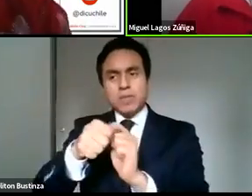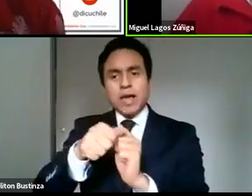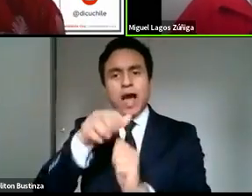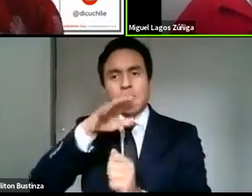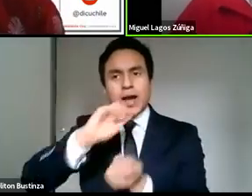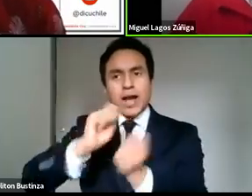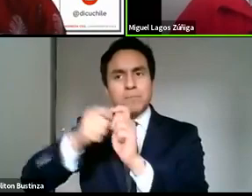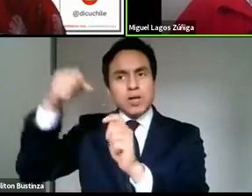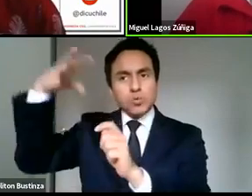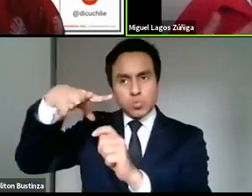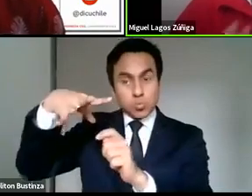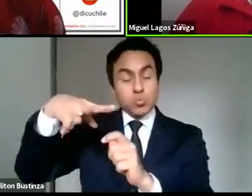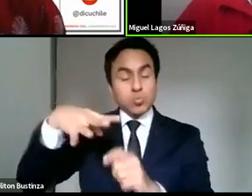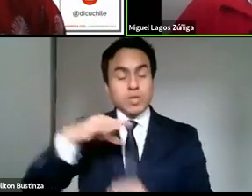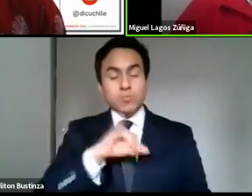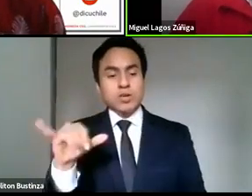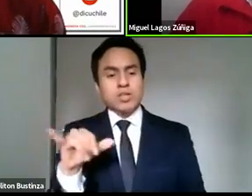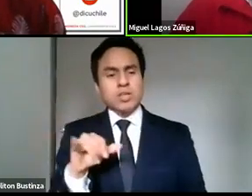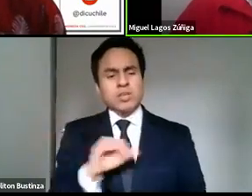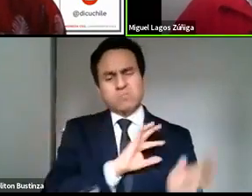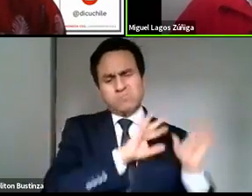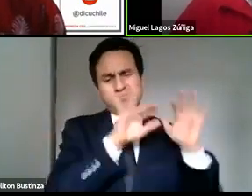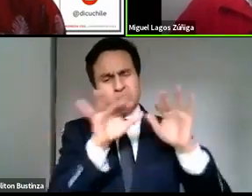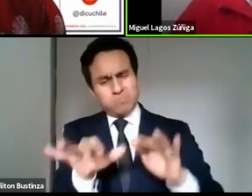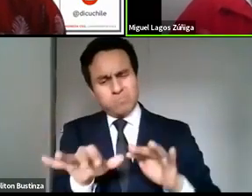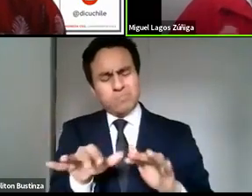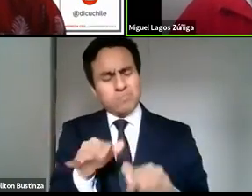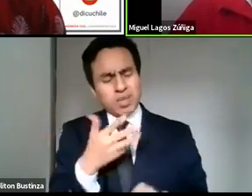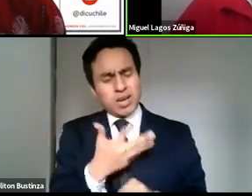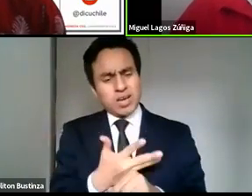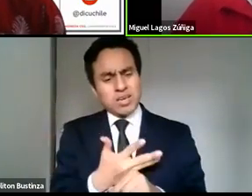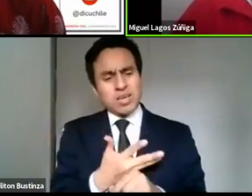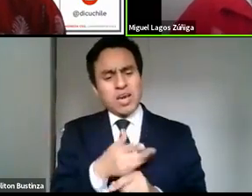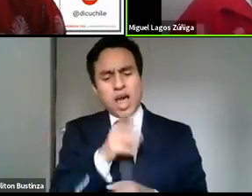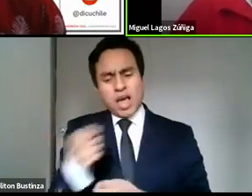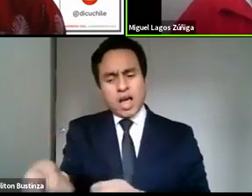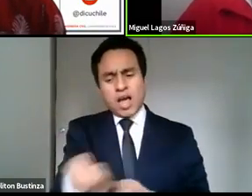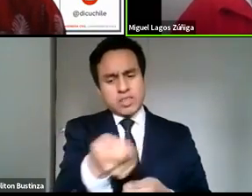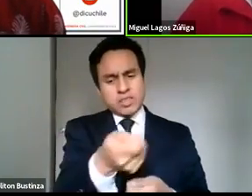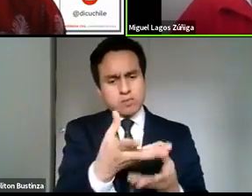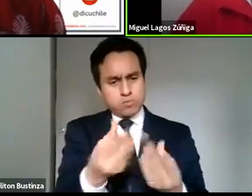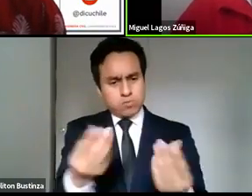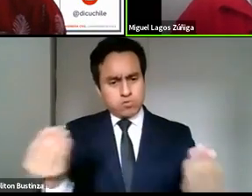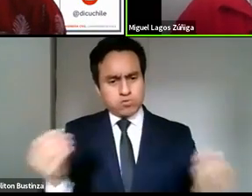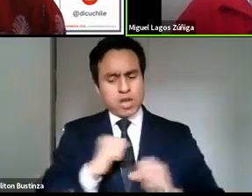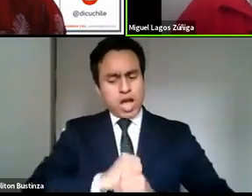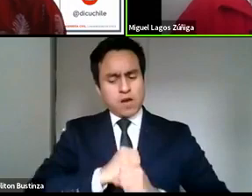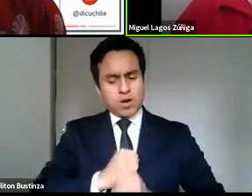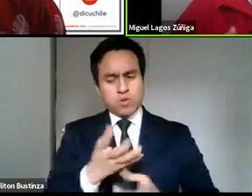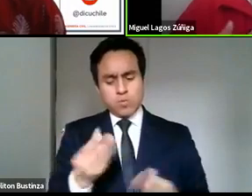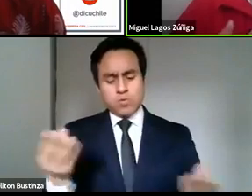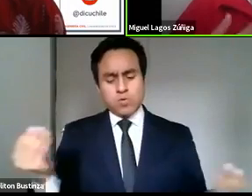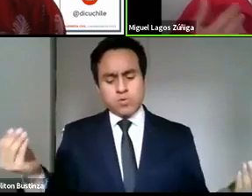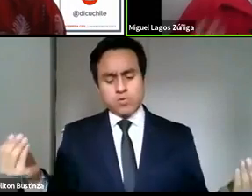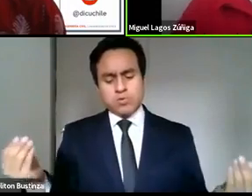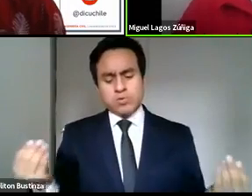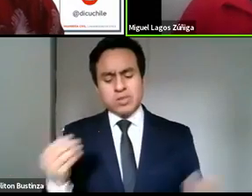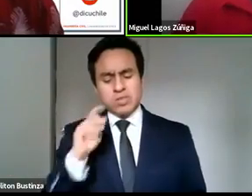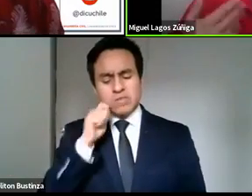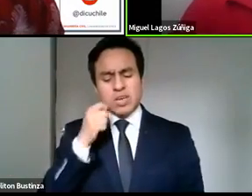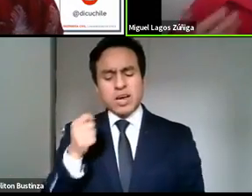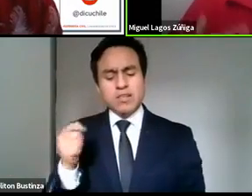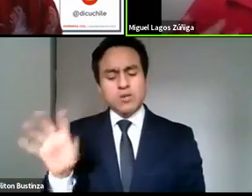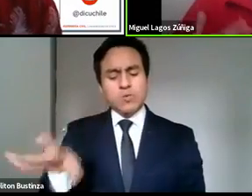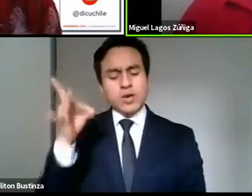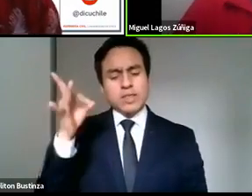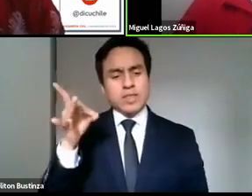a las horas después llega como una caravana de regantes, varios de ellos a caballo, como porque se dieron cuenta que